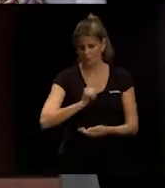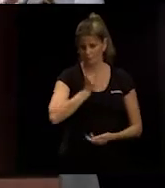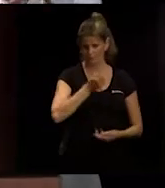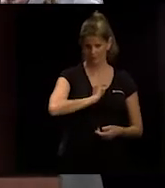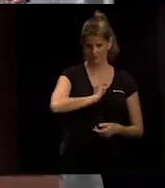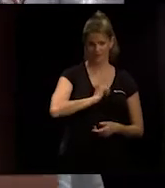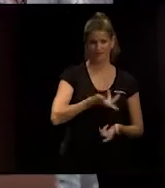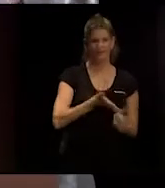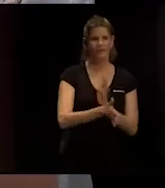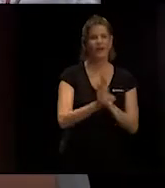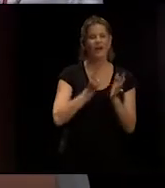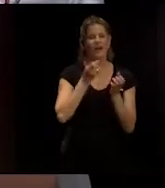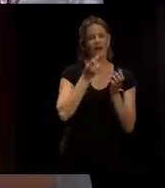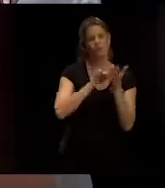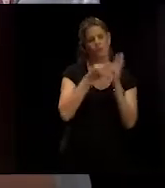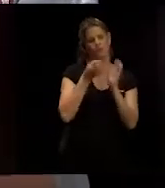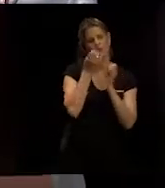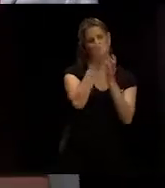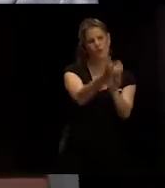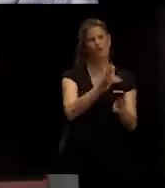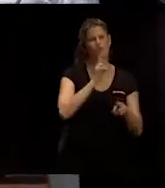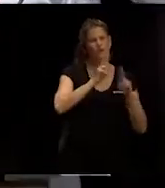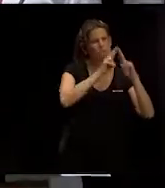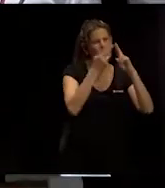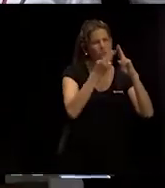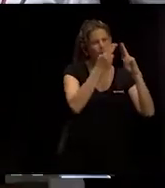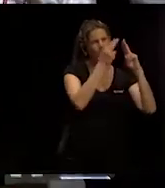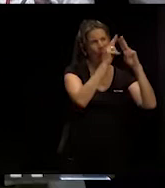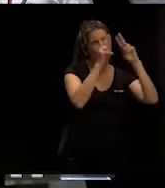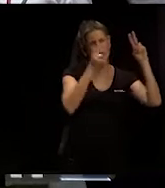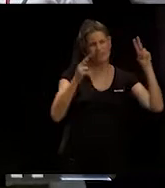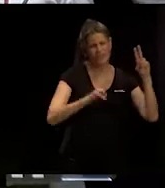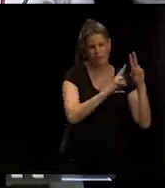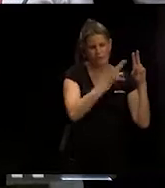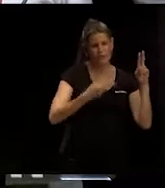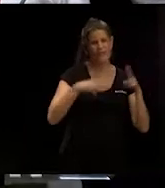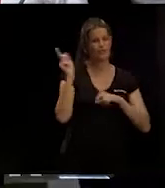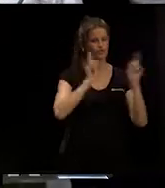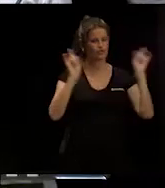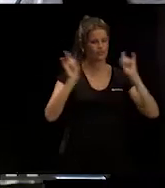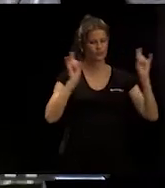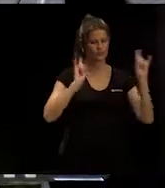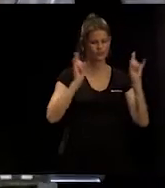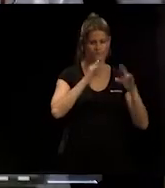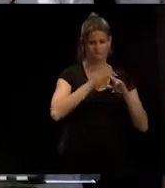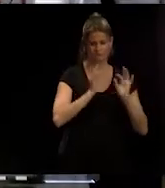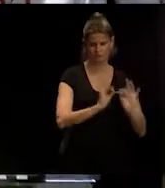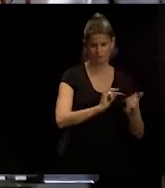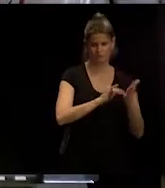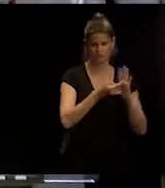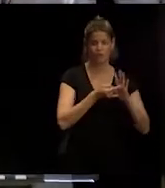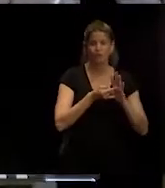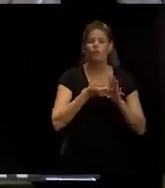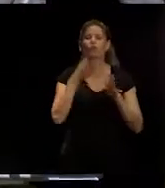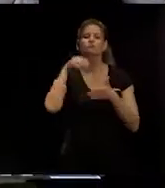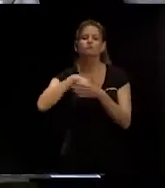para hablaros de este proyecto Mosaico de Sonidos. Mosaico de Sonidos es un proyecto de la Asociación Española de